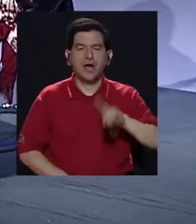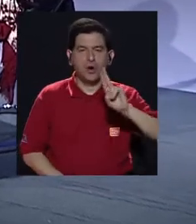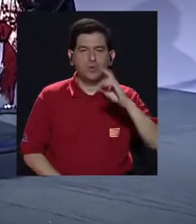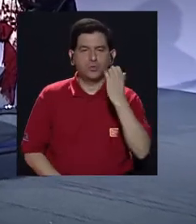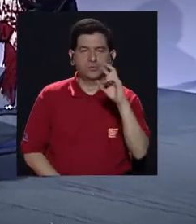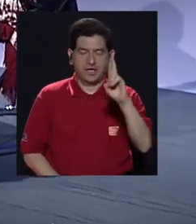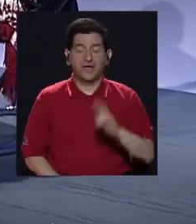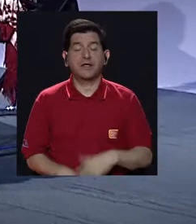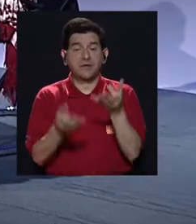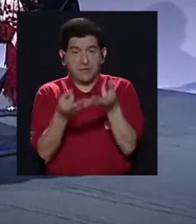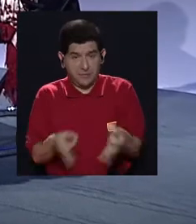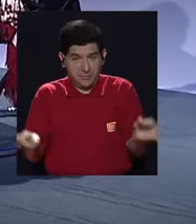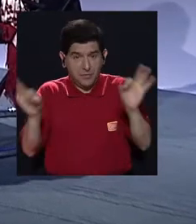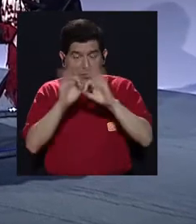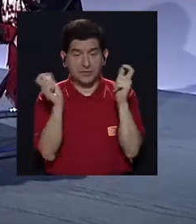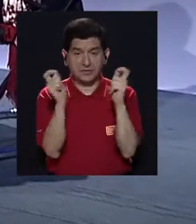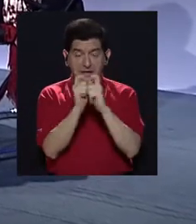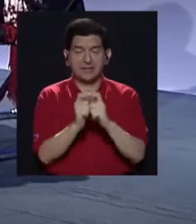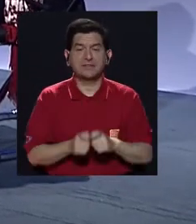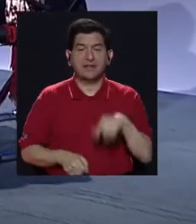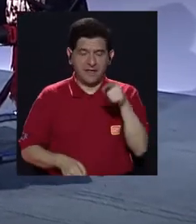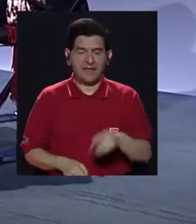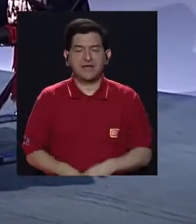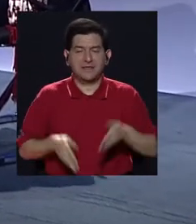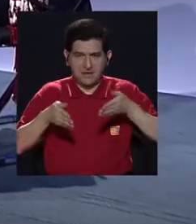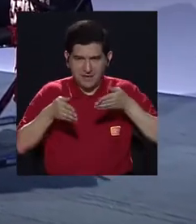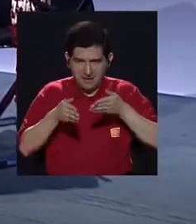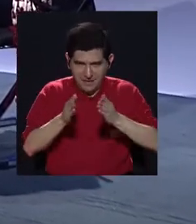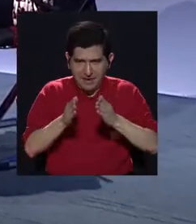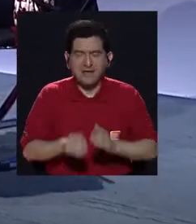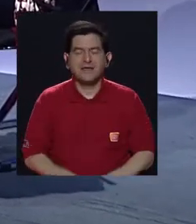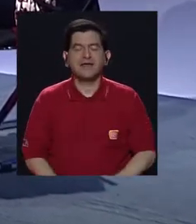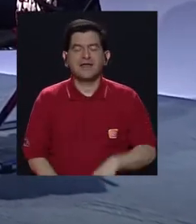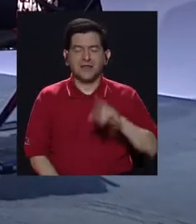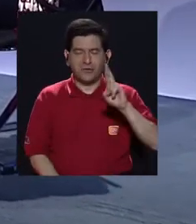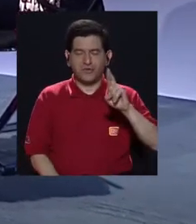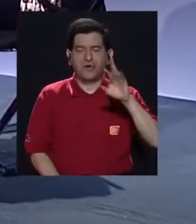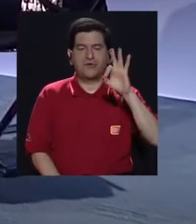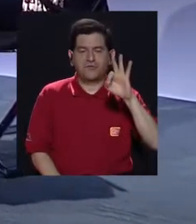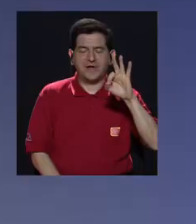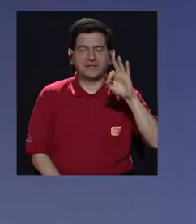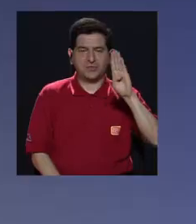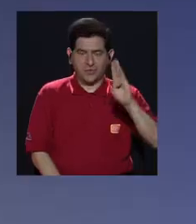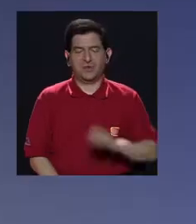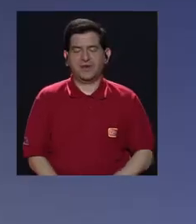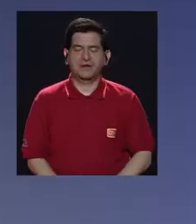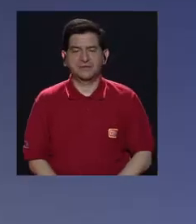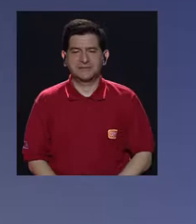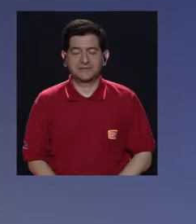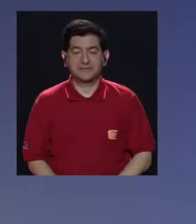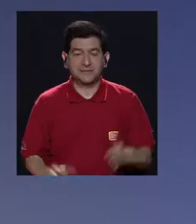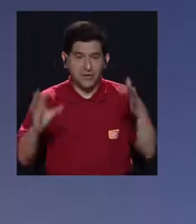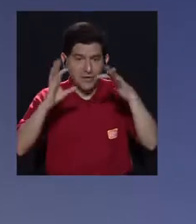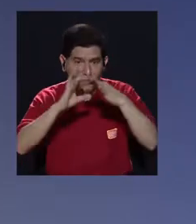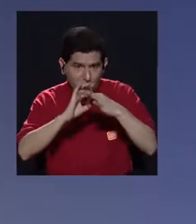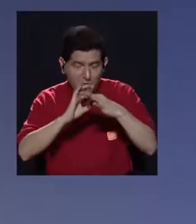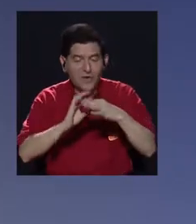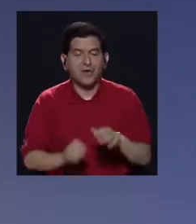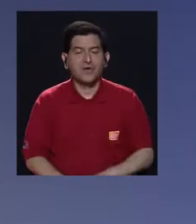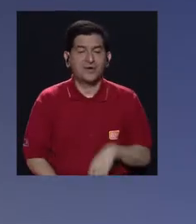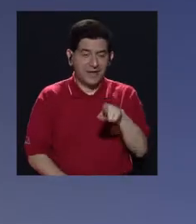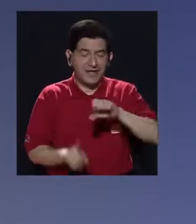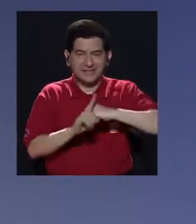universidad de costa rica hay un detalle interesante es que también esa hija de rodrigo facio brenes así que nos une